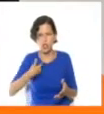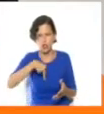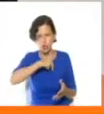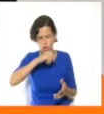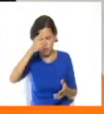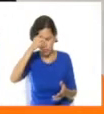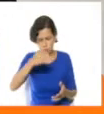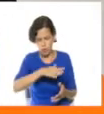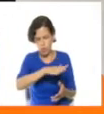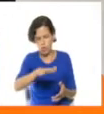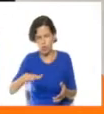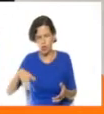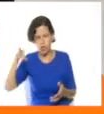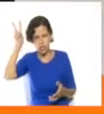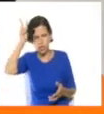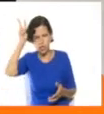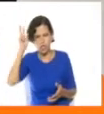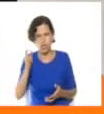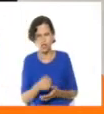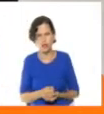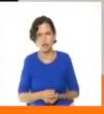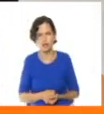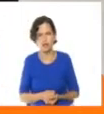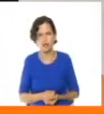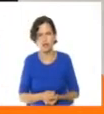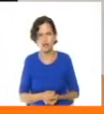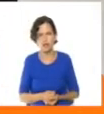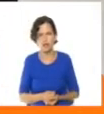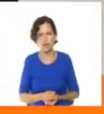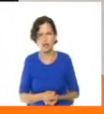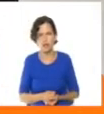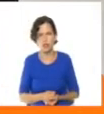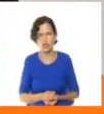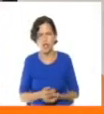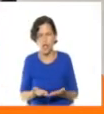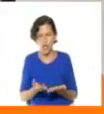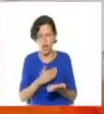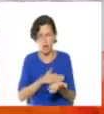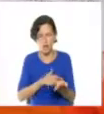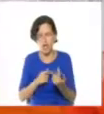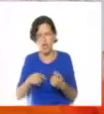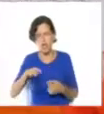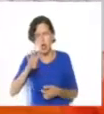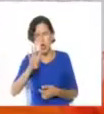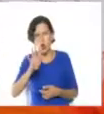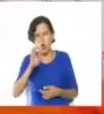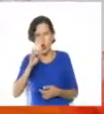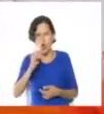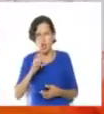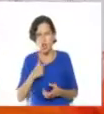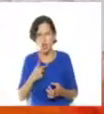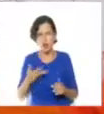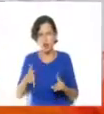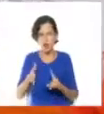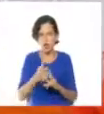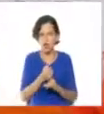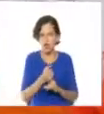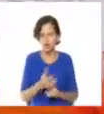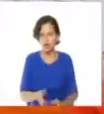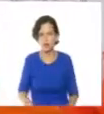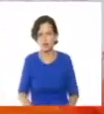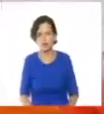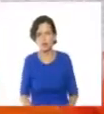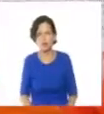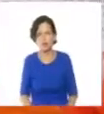valor netamente de nuestra población y pueblos indígenas. Acá, fíjense. En la